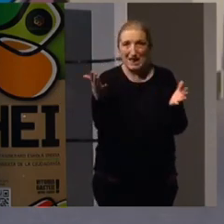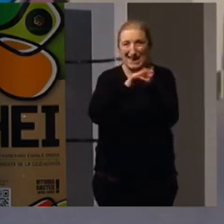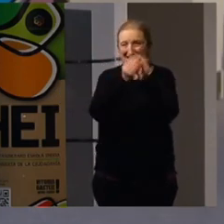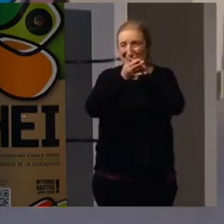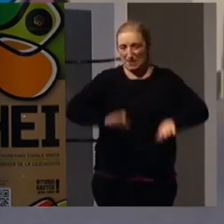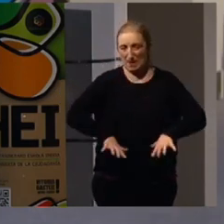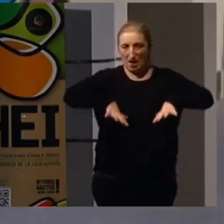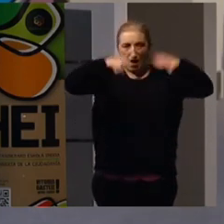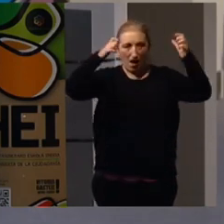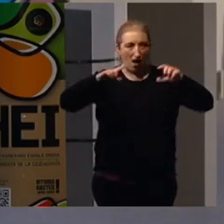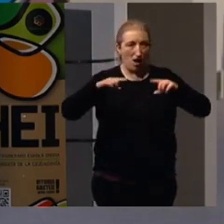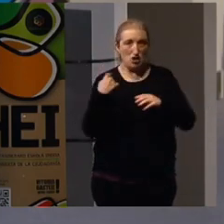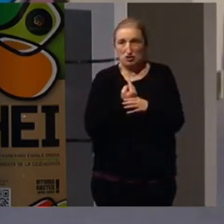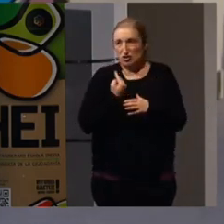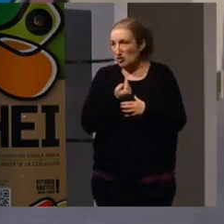la nieve,